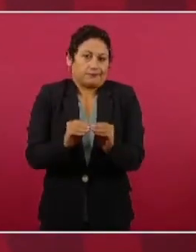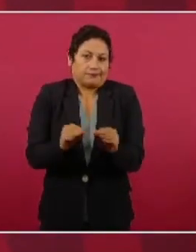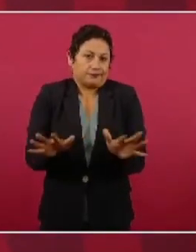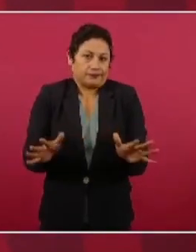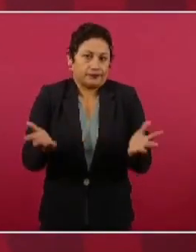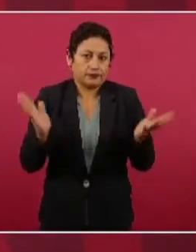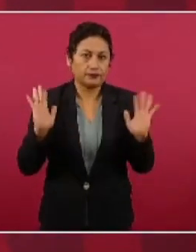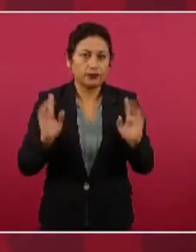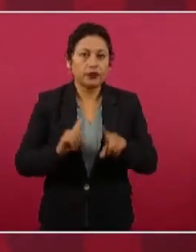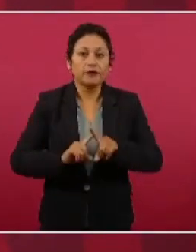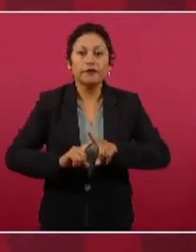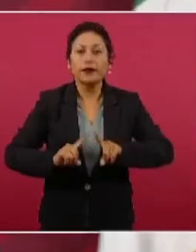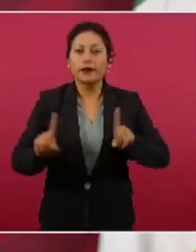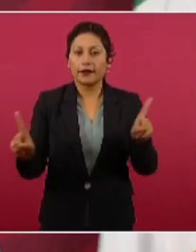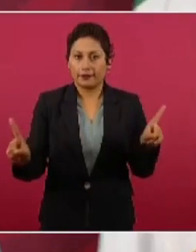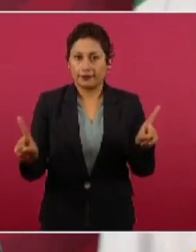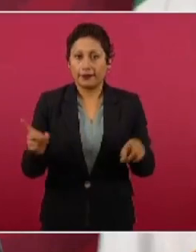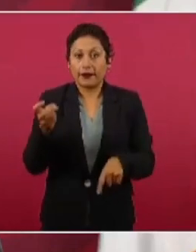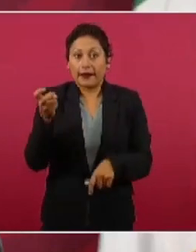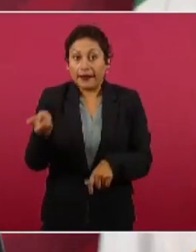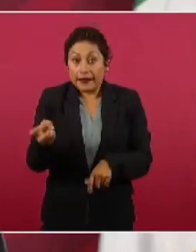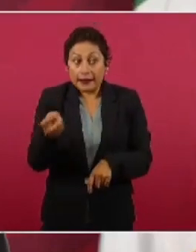como una cuestión de Estado.